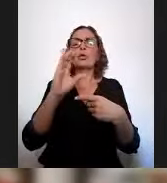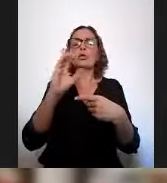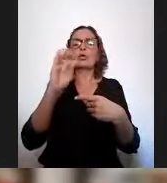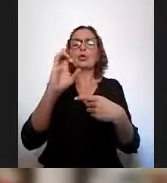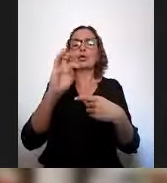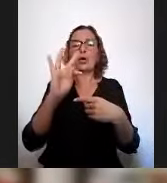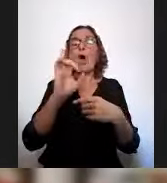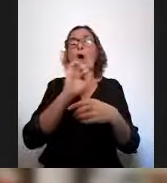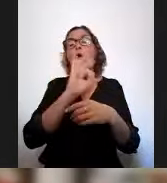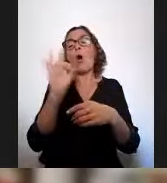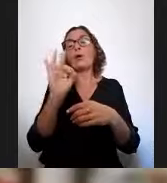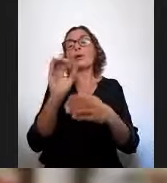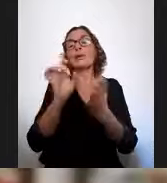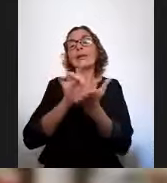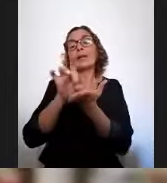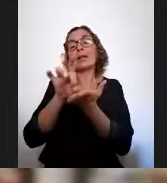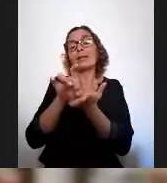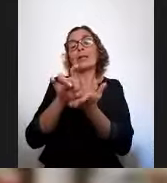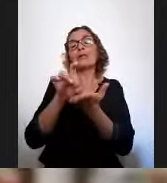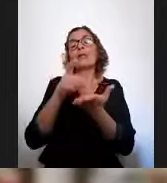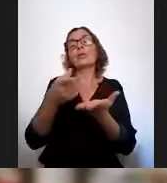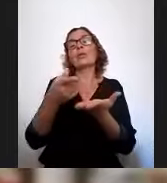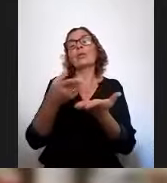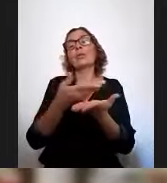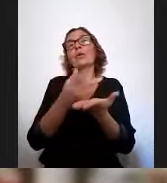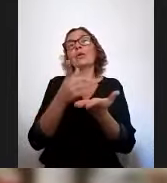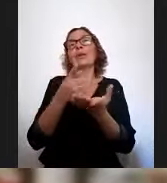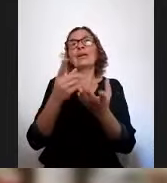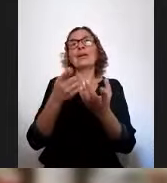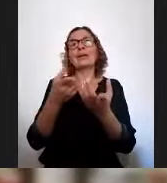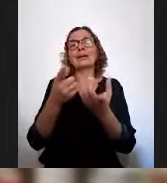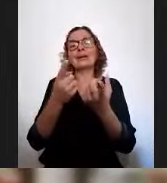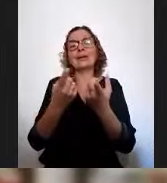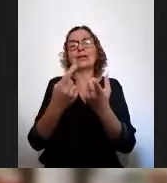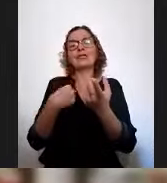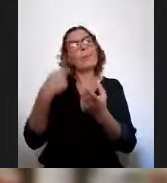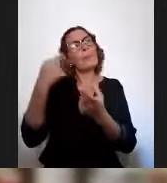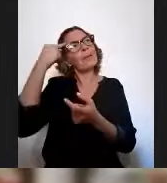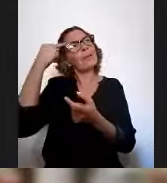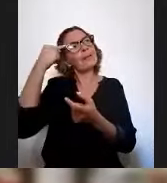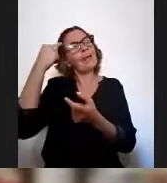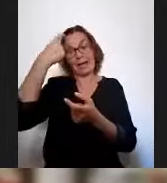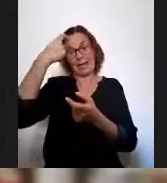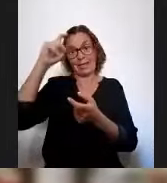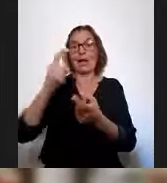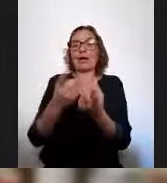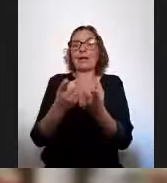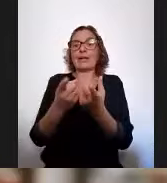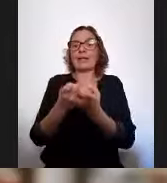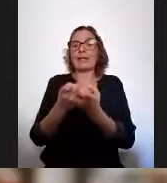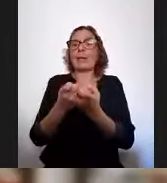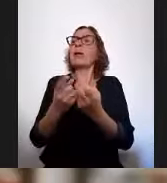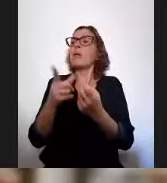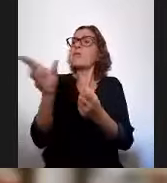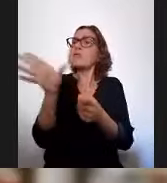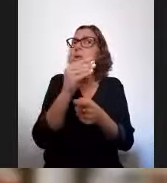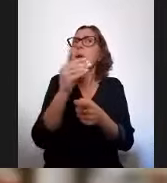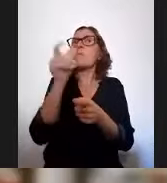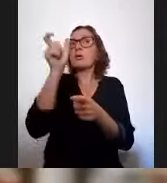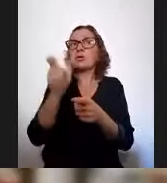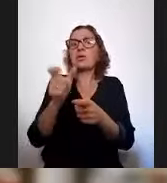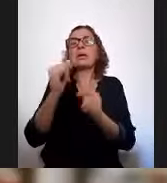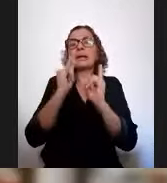que ofrecemos, no era lo que el mercado necesitaba. Yo creía que sí, había clientes potenciales que